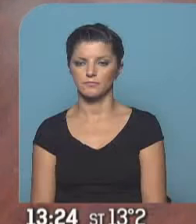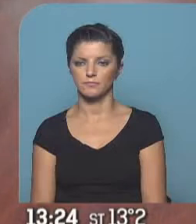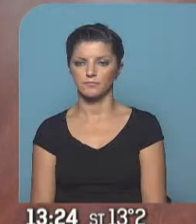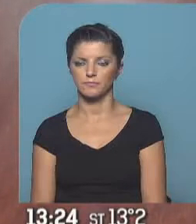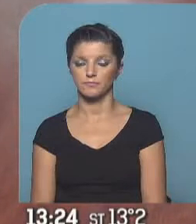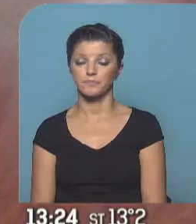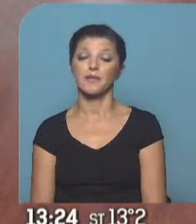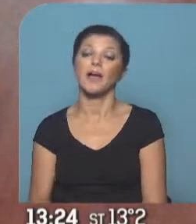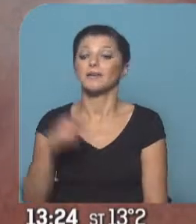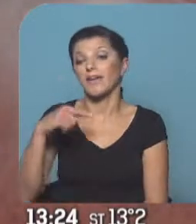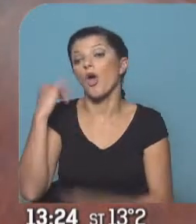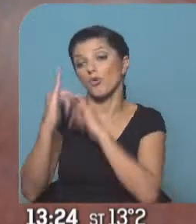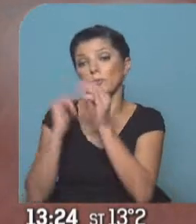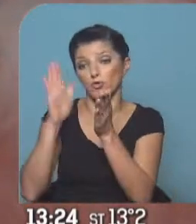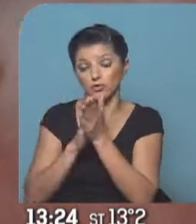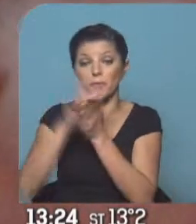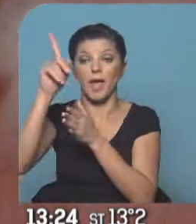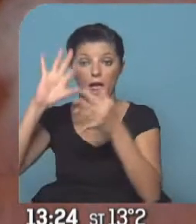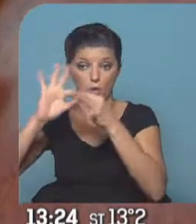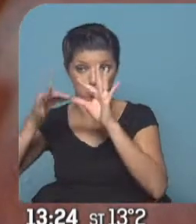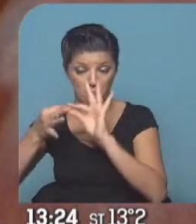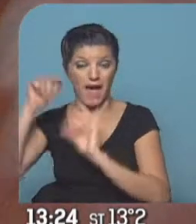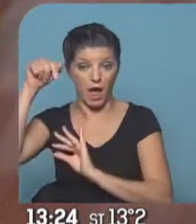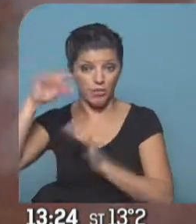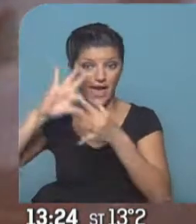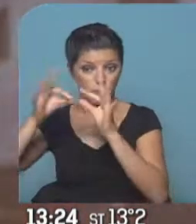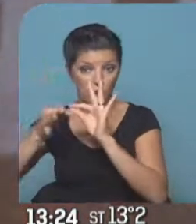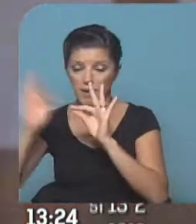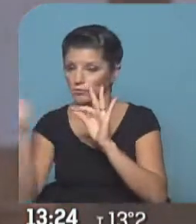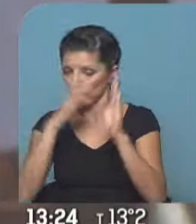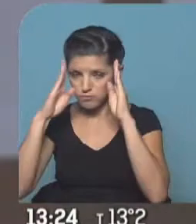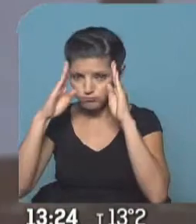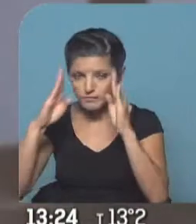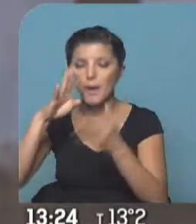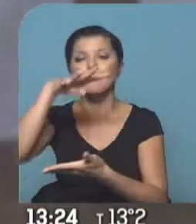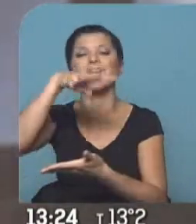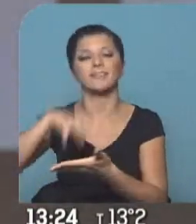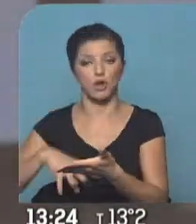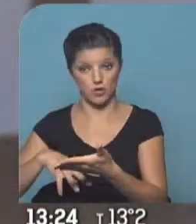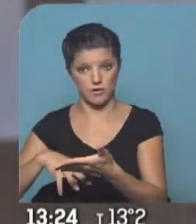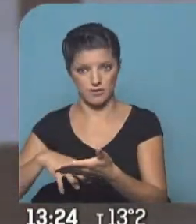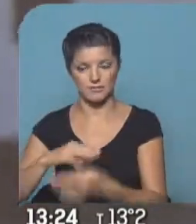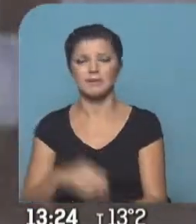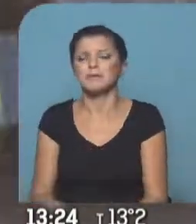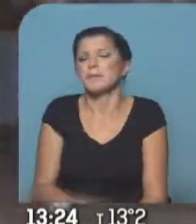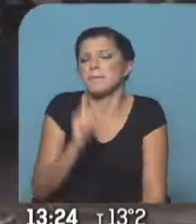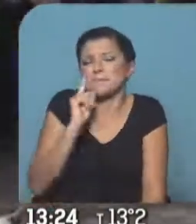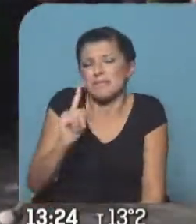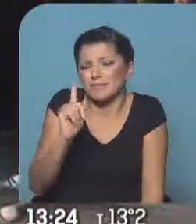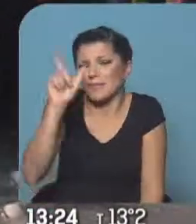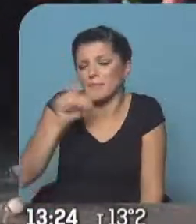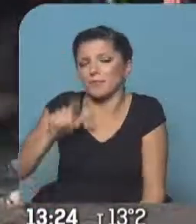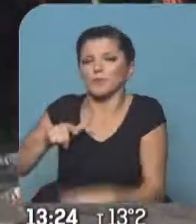y ya que hablamos de europa en este momento el centro de europa pasa por barcelona que es donde miles cientos de miles están